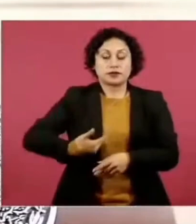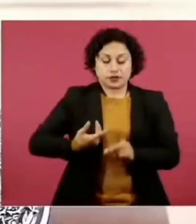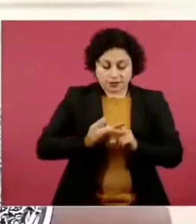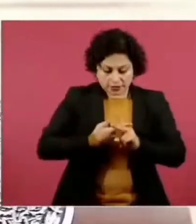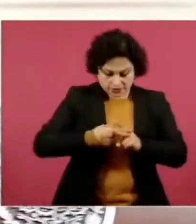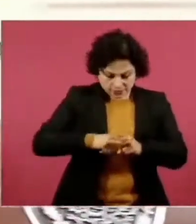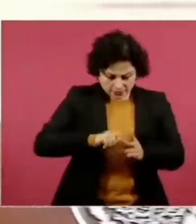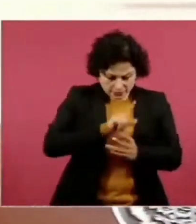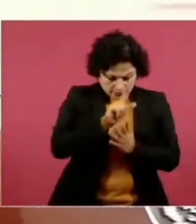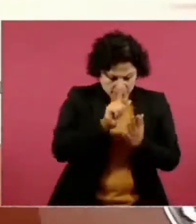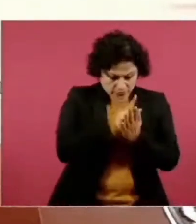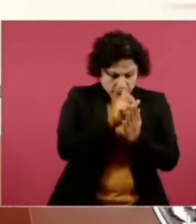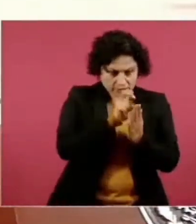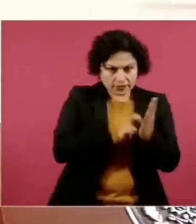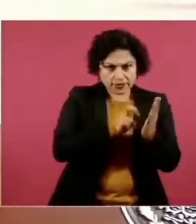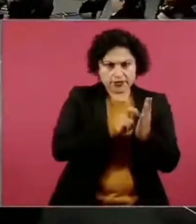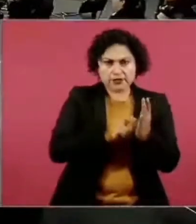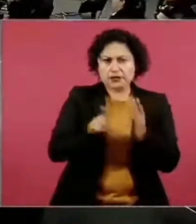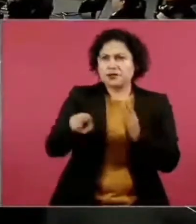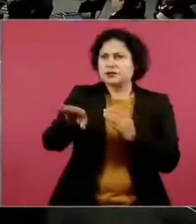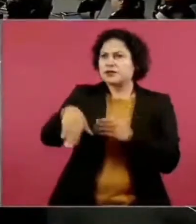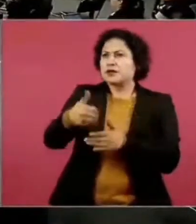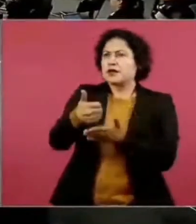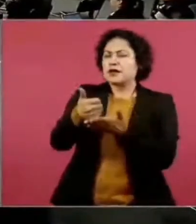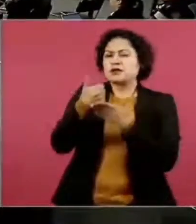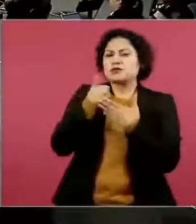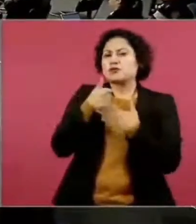tú me vas a ayudar,